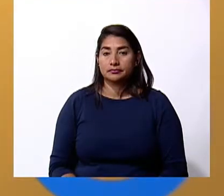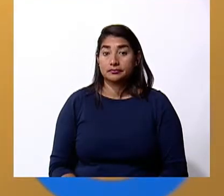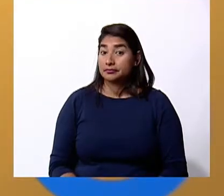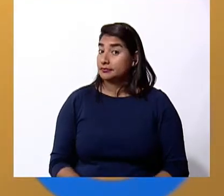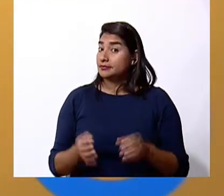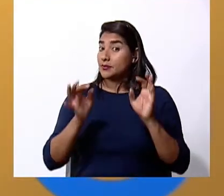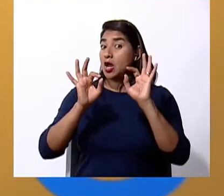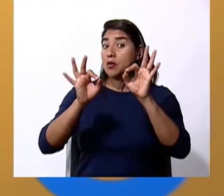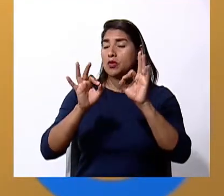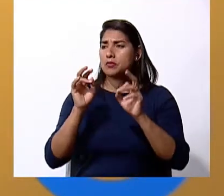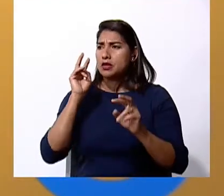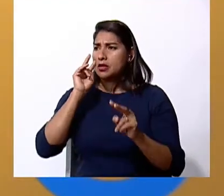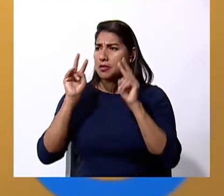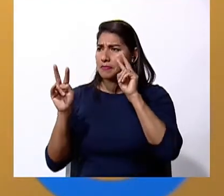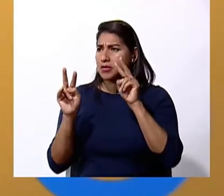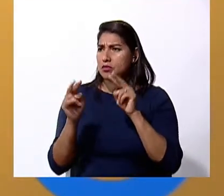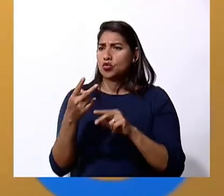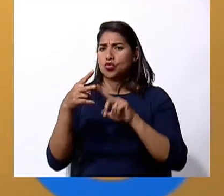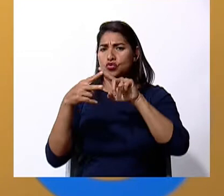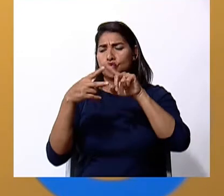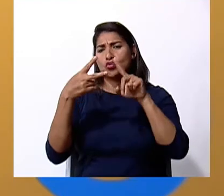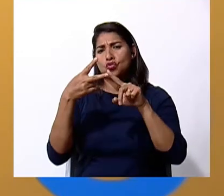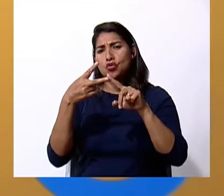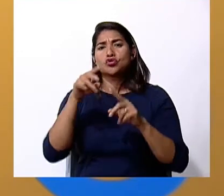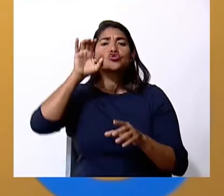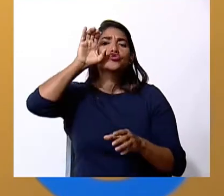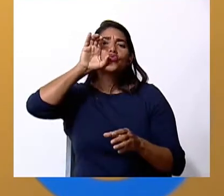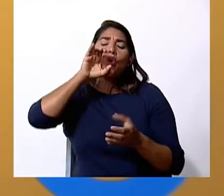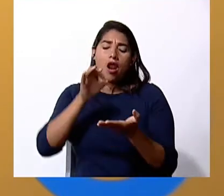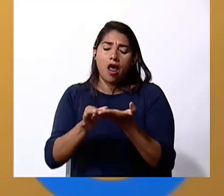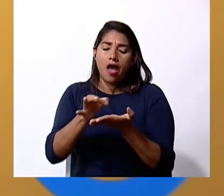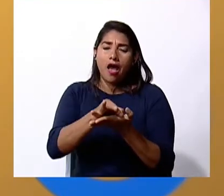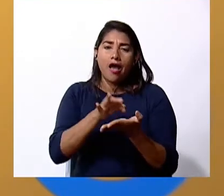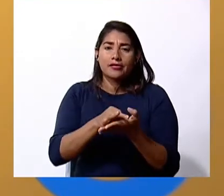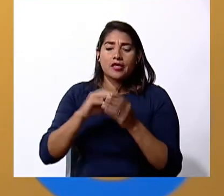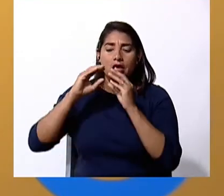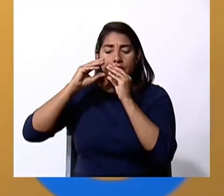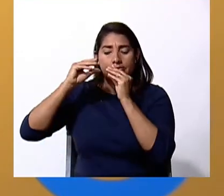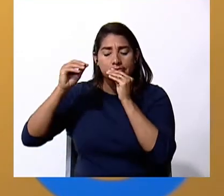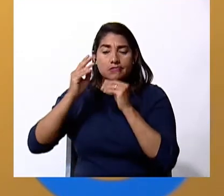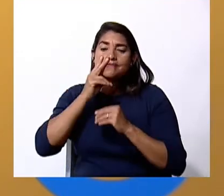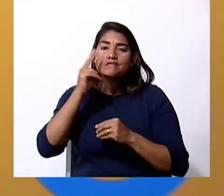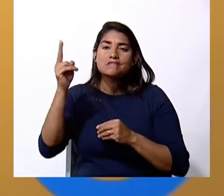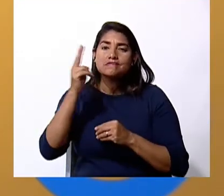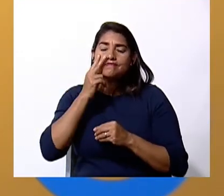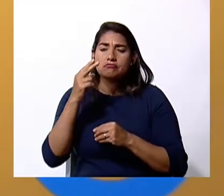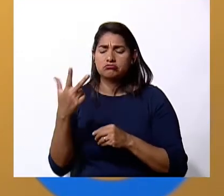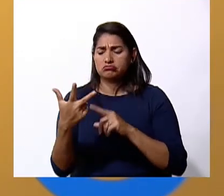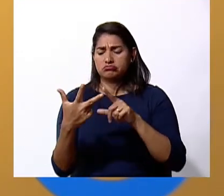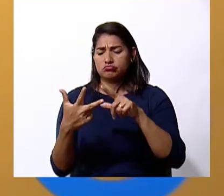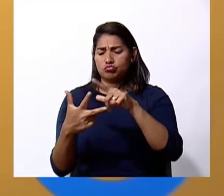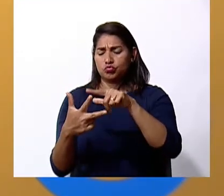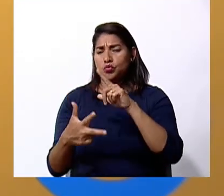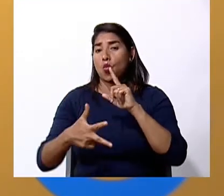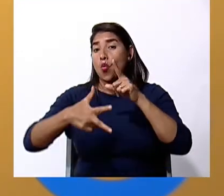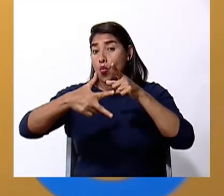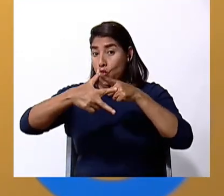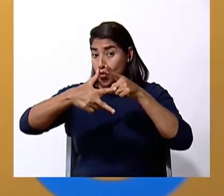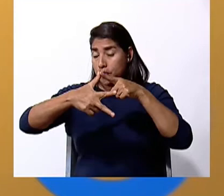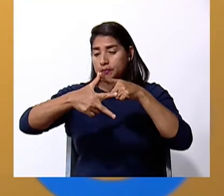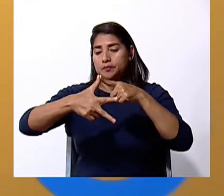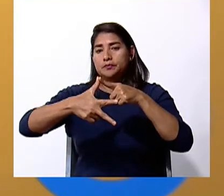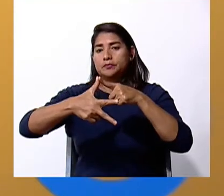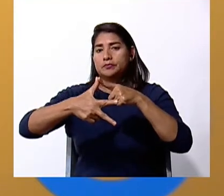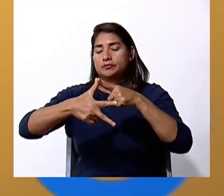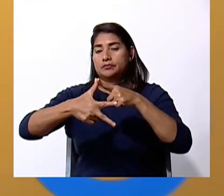Muy bien, vimos dos productos, ¿verdad? El cacao y el tabaco, pero en realidad eran tres. Uno que se llamaba